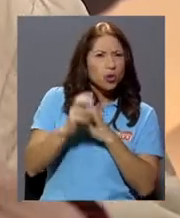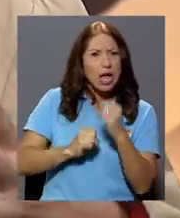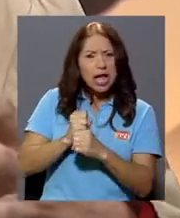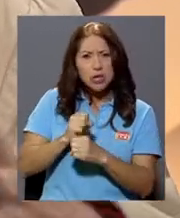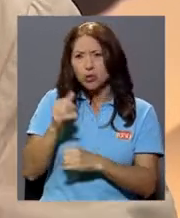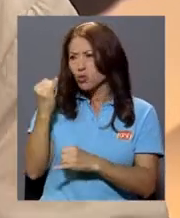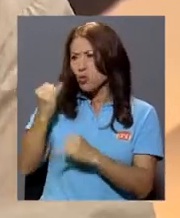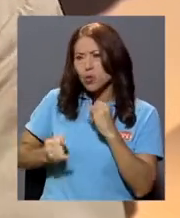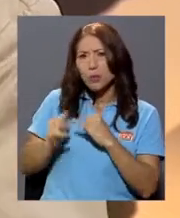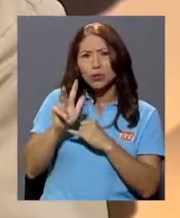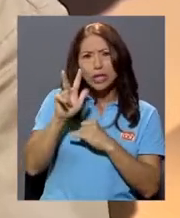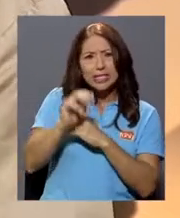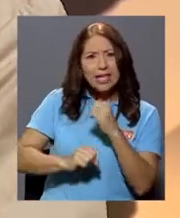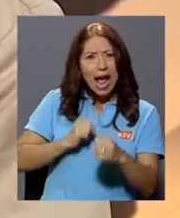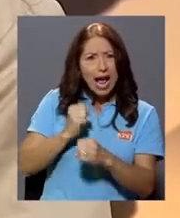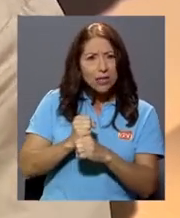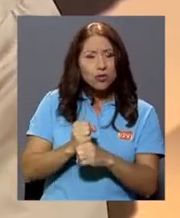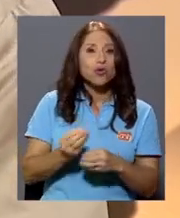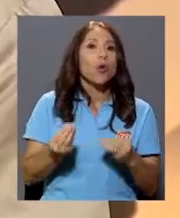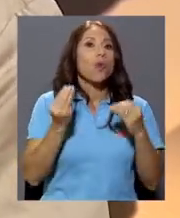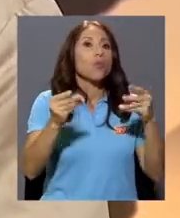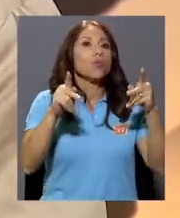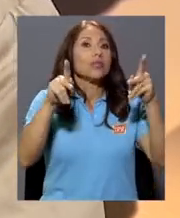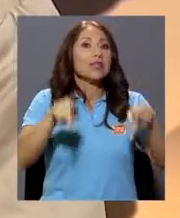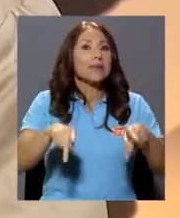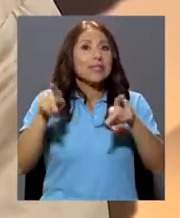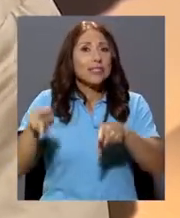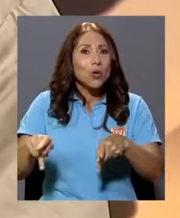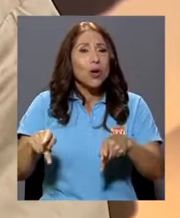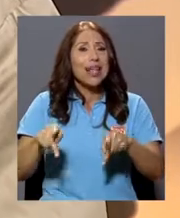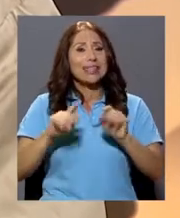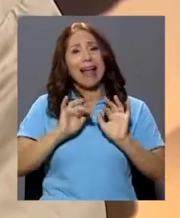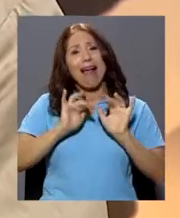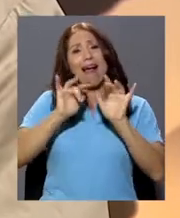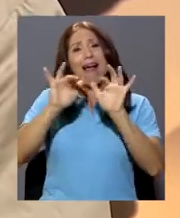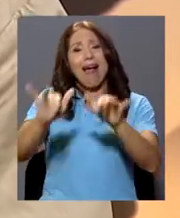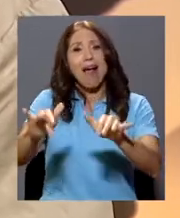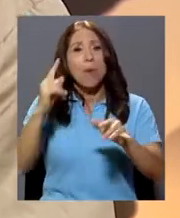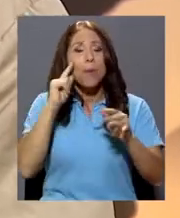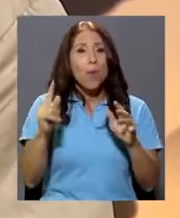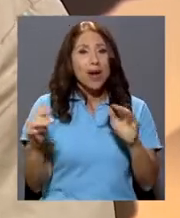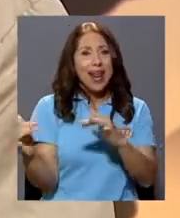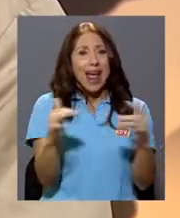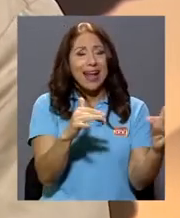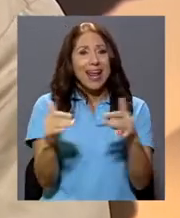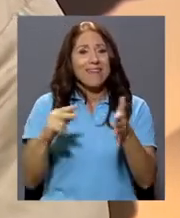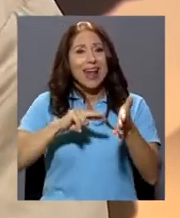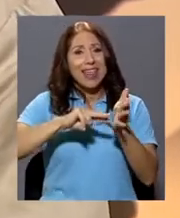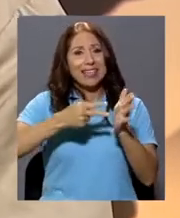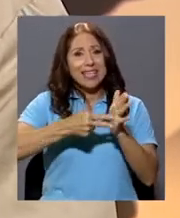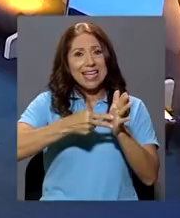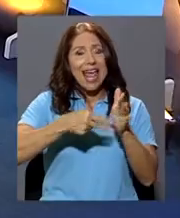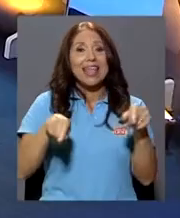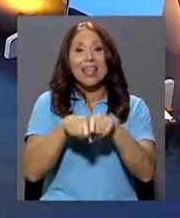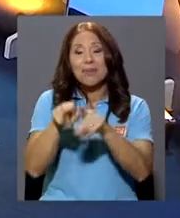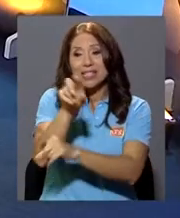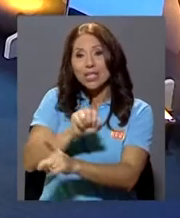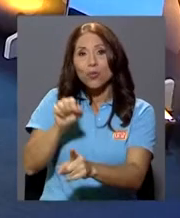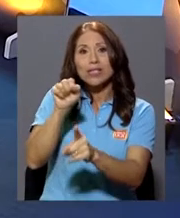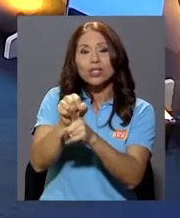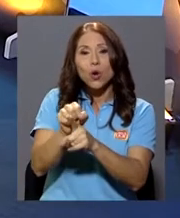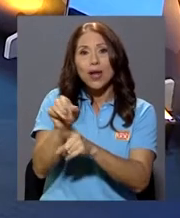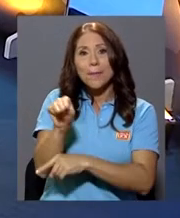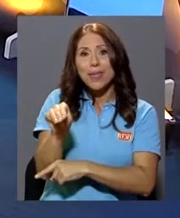es, ante ese gran flujo que ha habido como consecuencia en la guerra de Siria y de la situación en Oriente Medio, eso creó